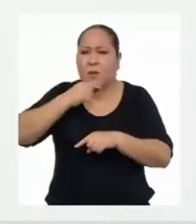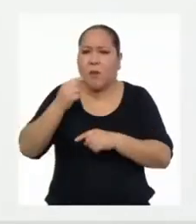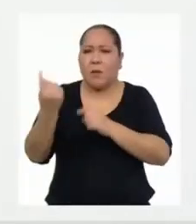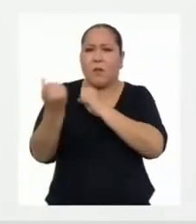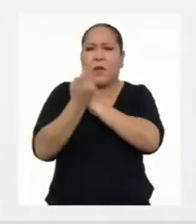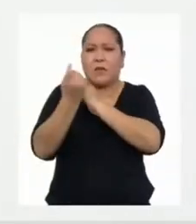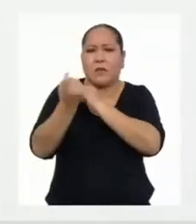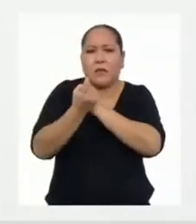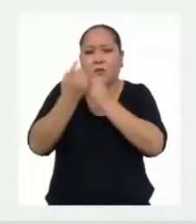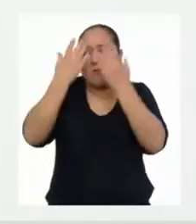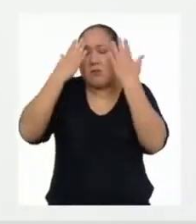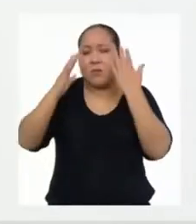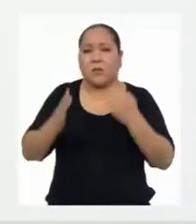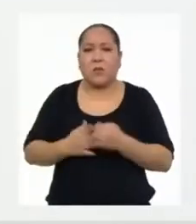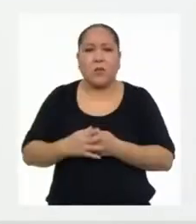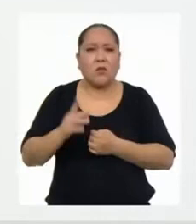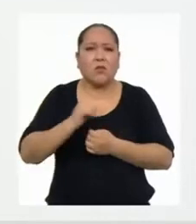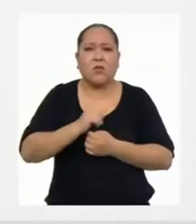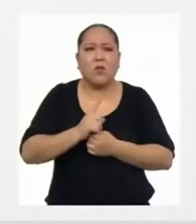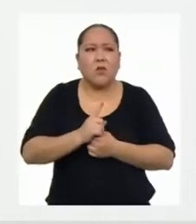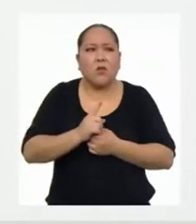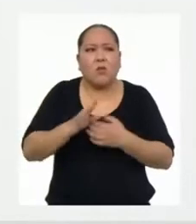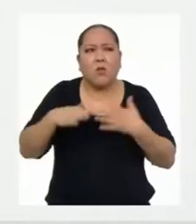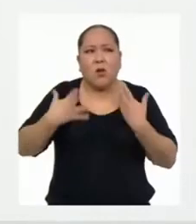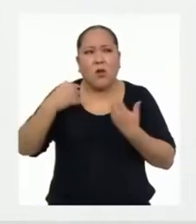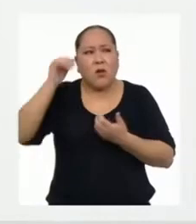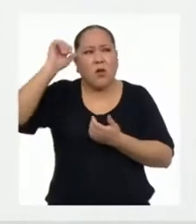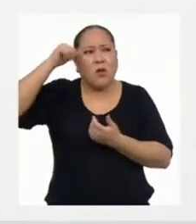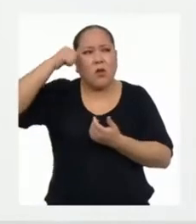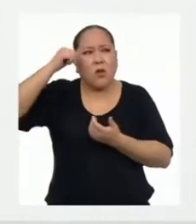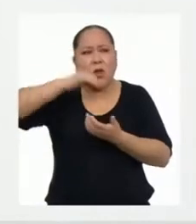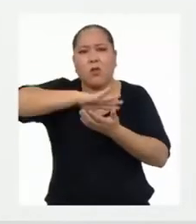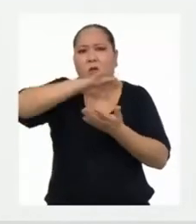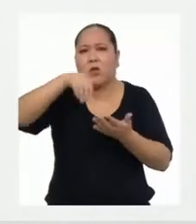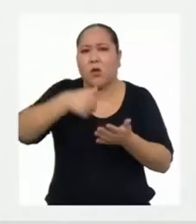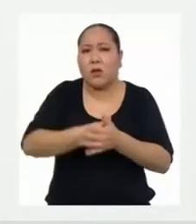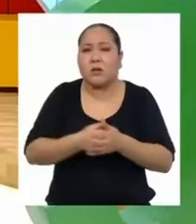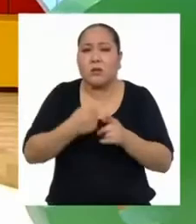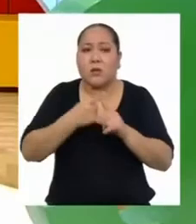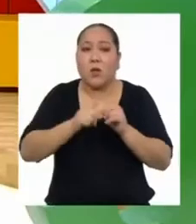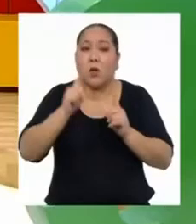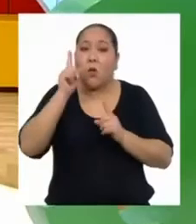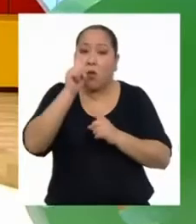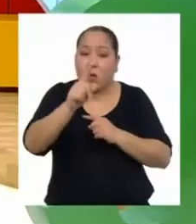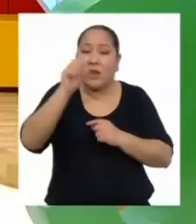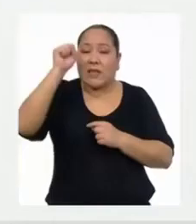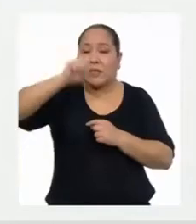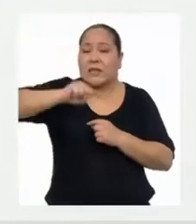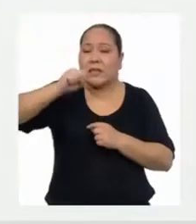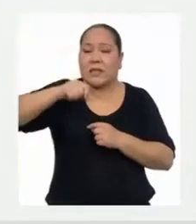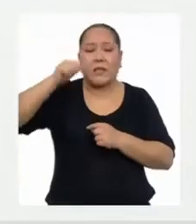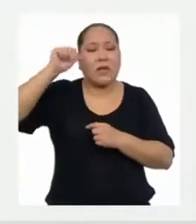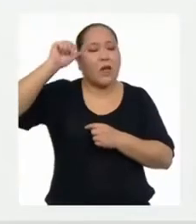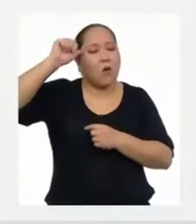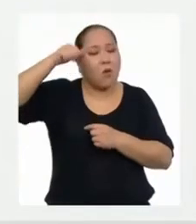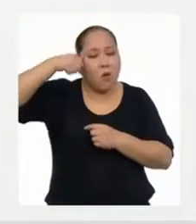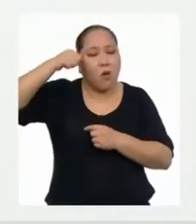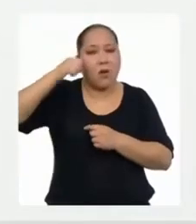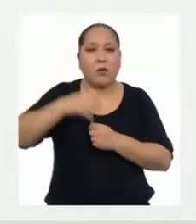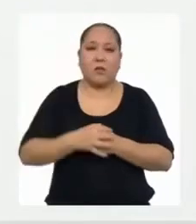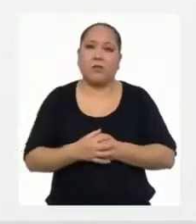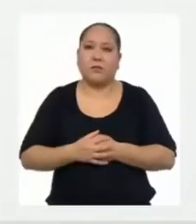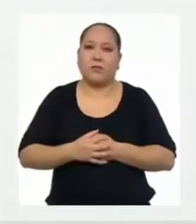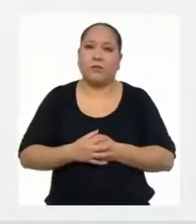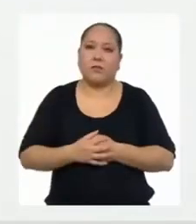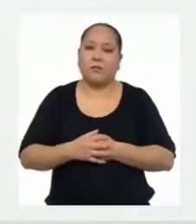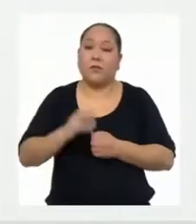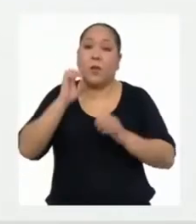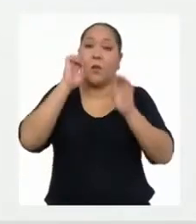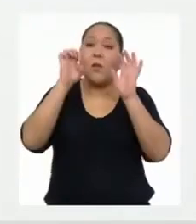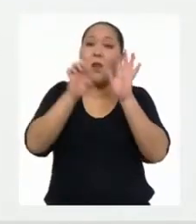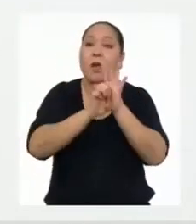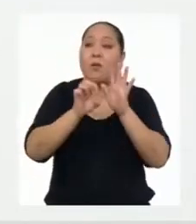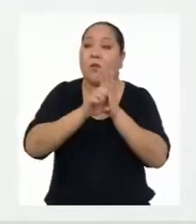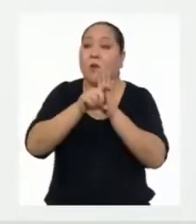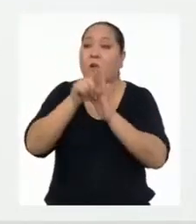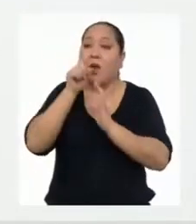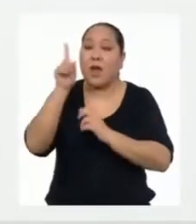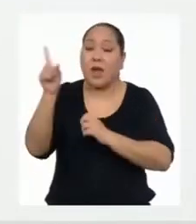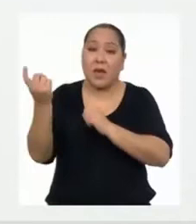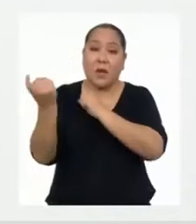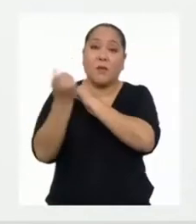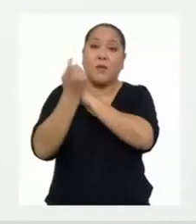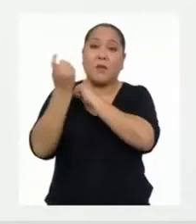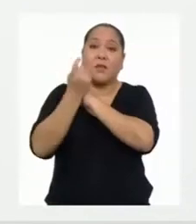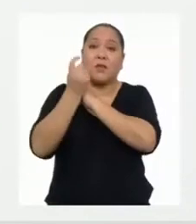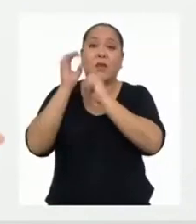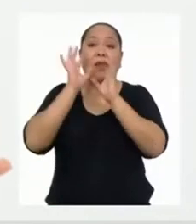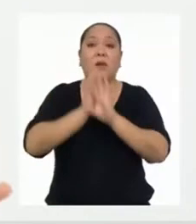No alcanzo a recordar todas, pero hay una que siempre tengo presente. ¿Cuál? Por ejemplo, ella me enseñó la